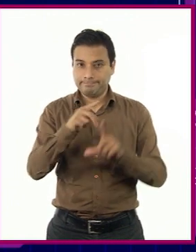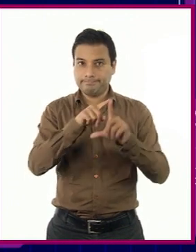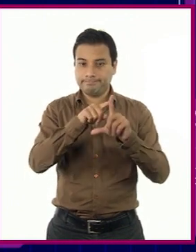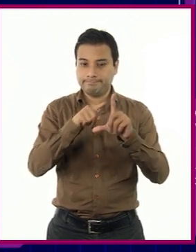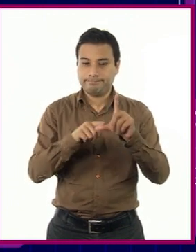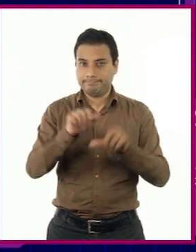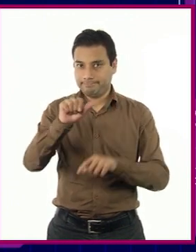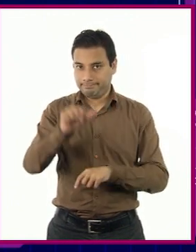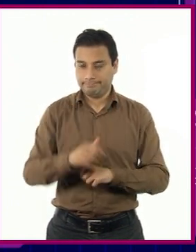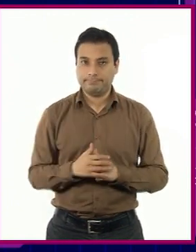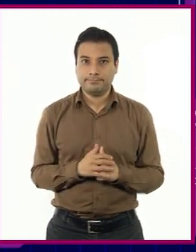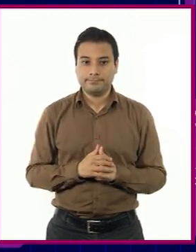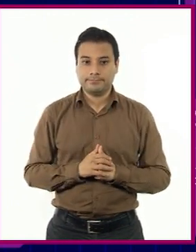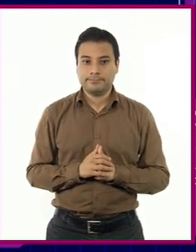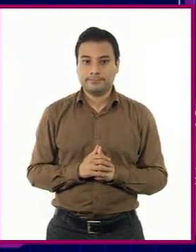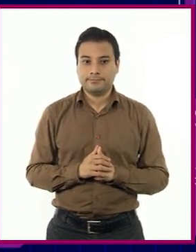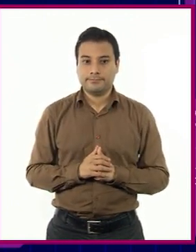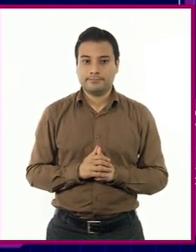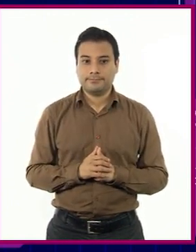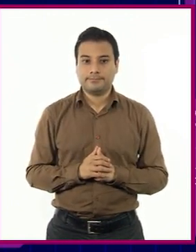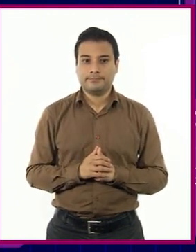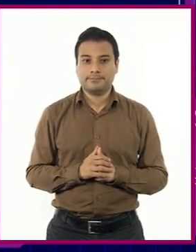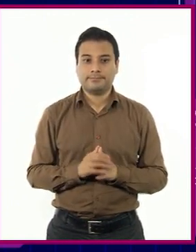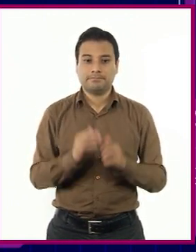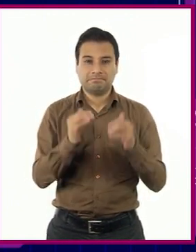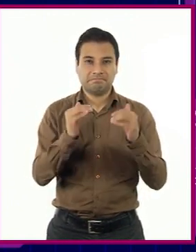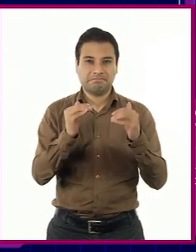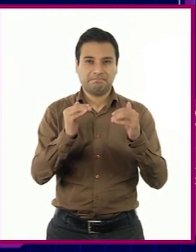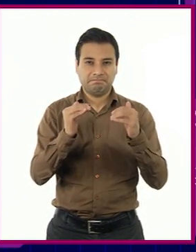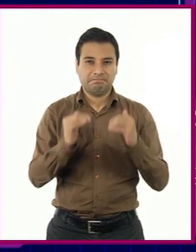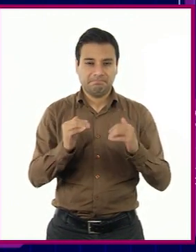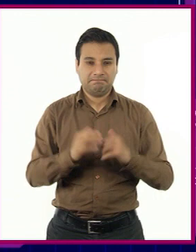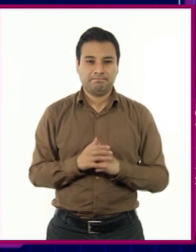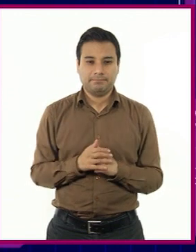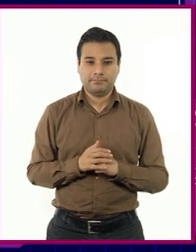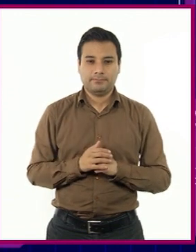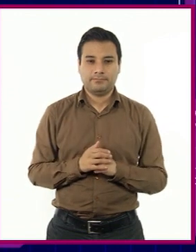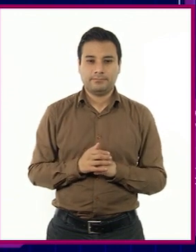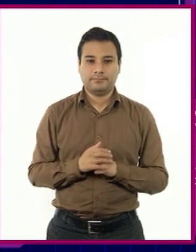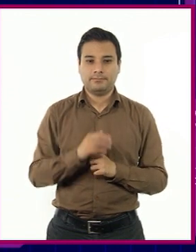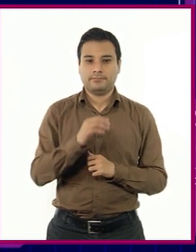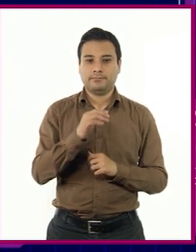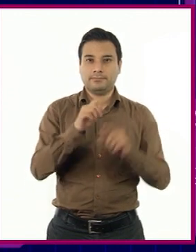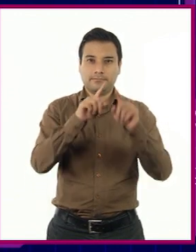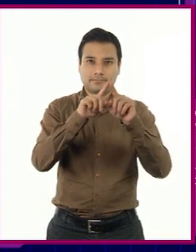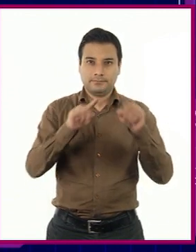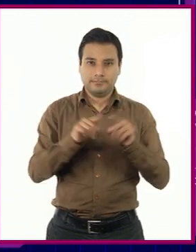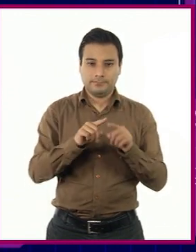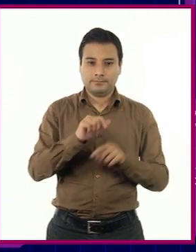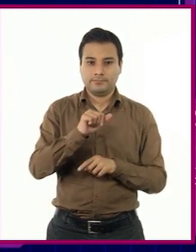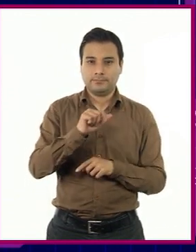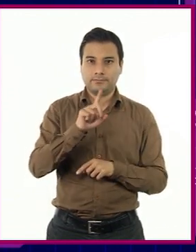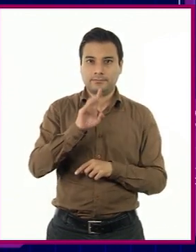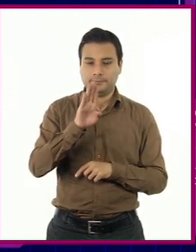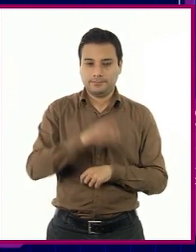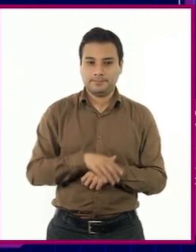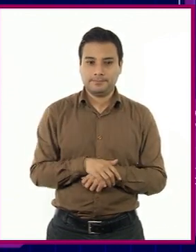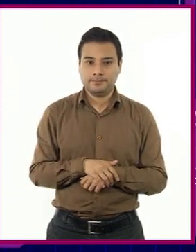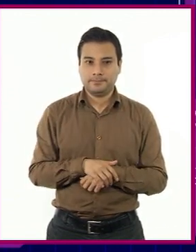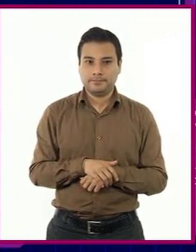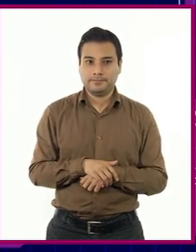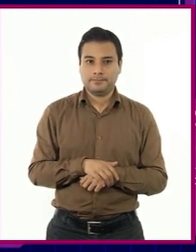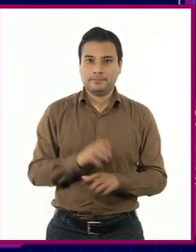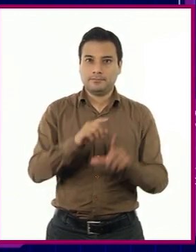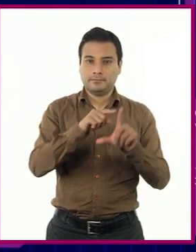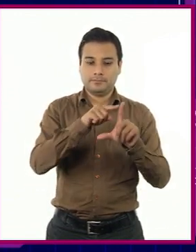A. Enseguida se tiene el triángulo ADB, el cual nos permite saber que